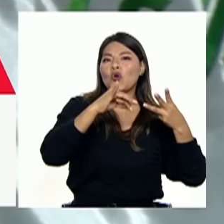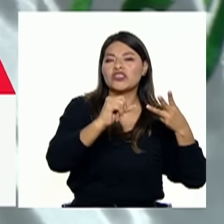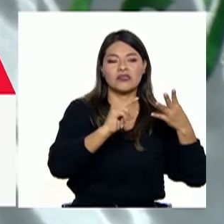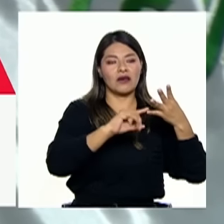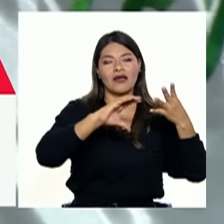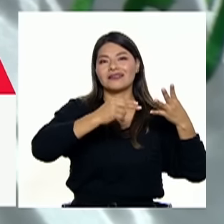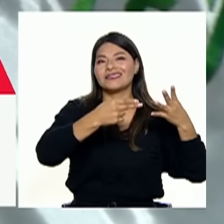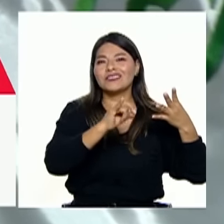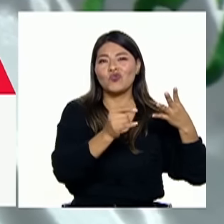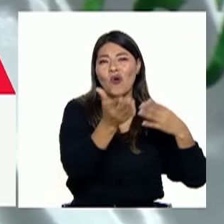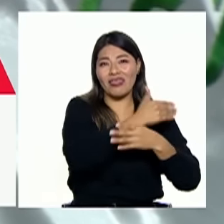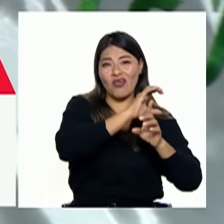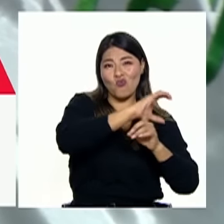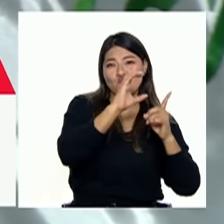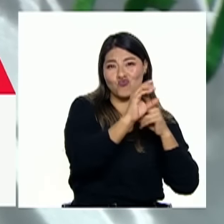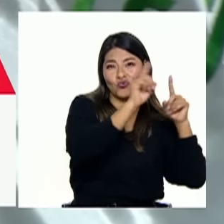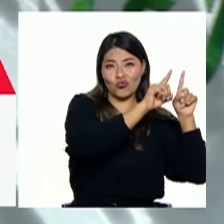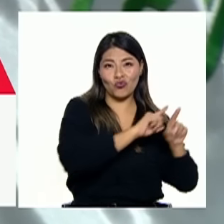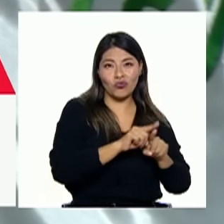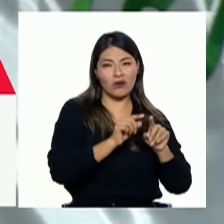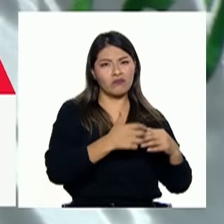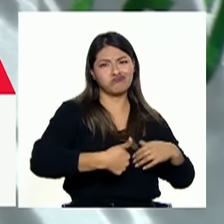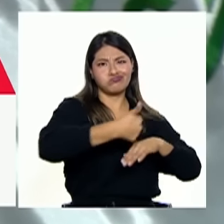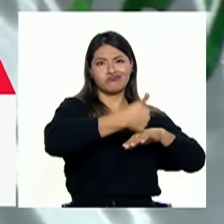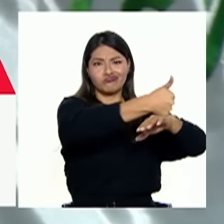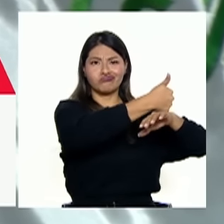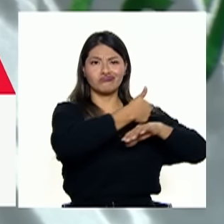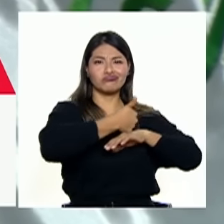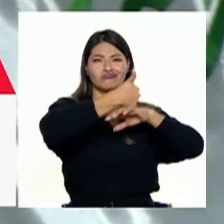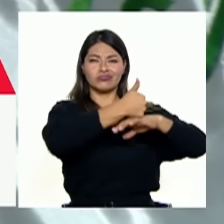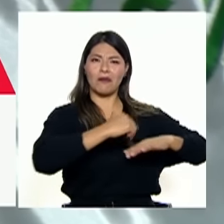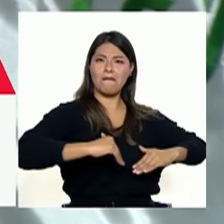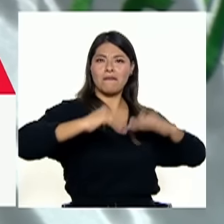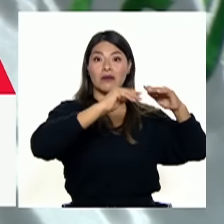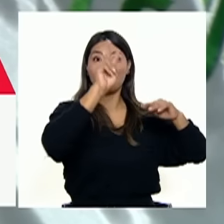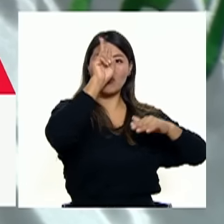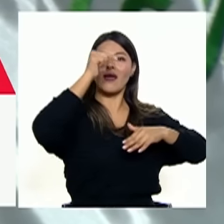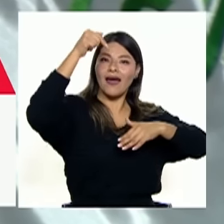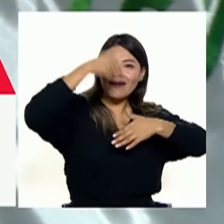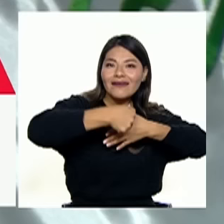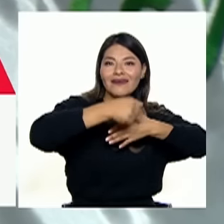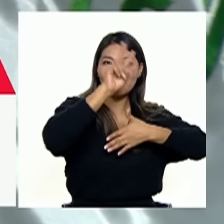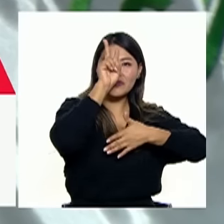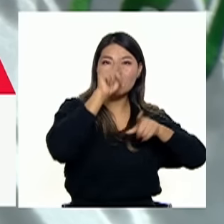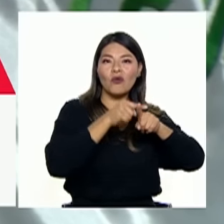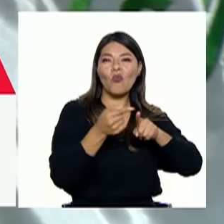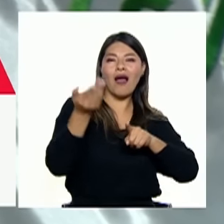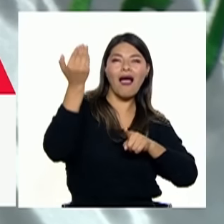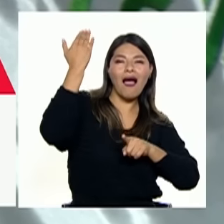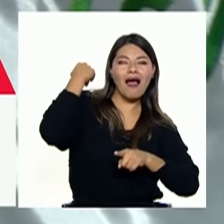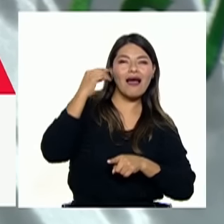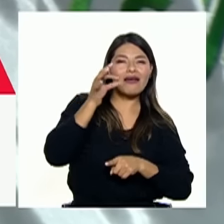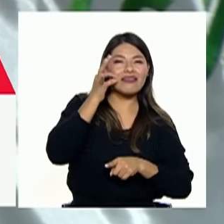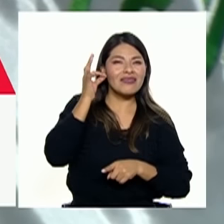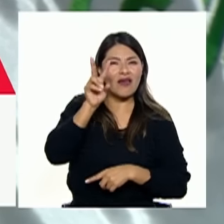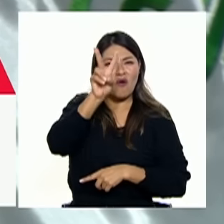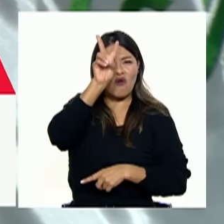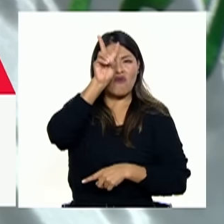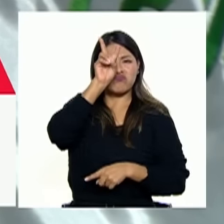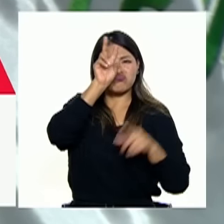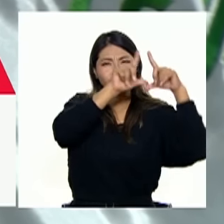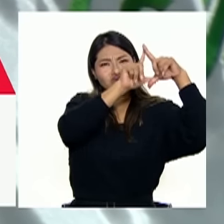etcétera, hasta la conformación del imperio más grande jamás visto en Sudamérica, el imperio del Tahuantinsuyo, que abarcó